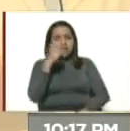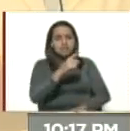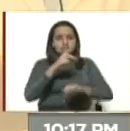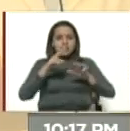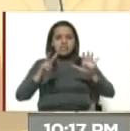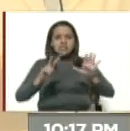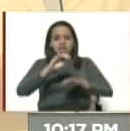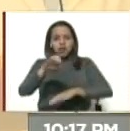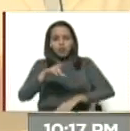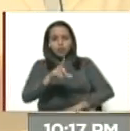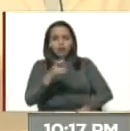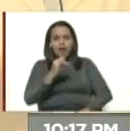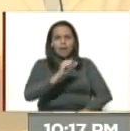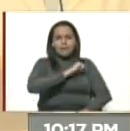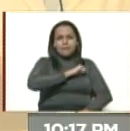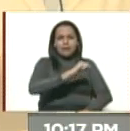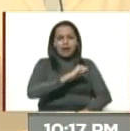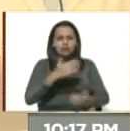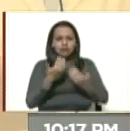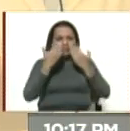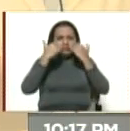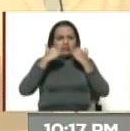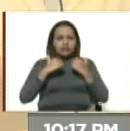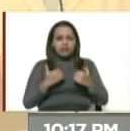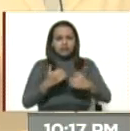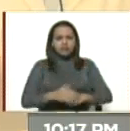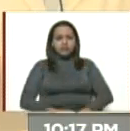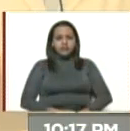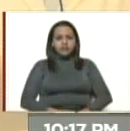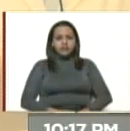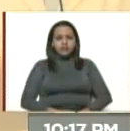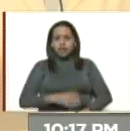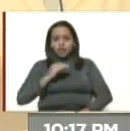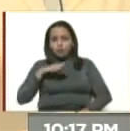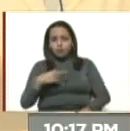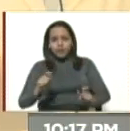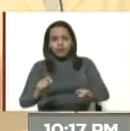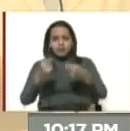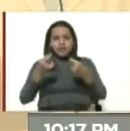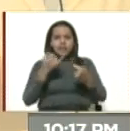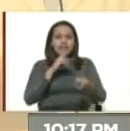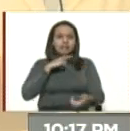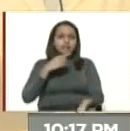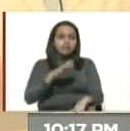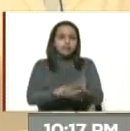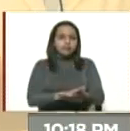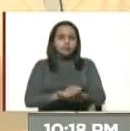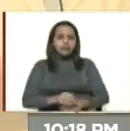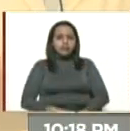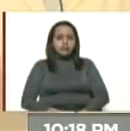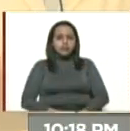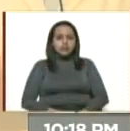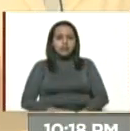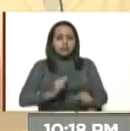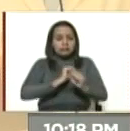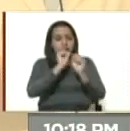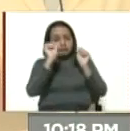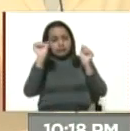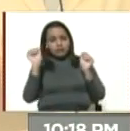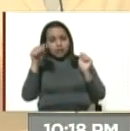julio hace un paro cardiorrespiratorio irreversible y falleció en la madrugada de